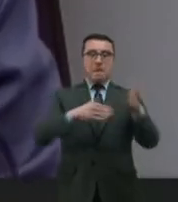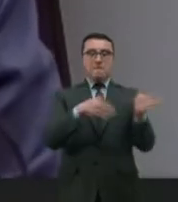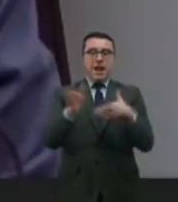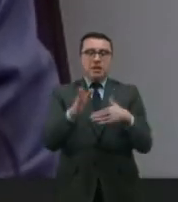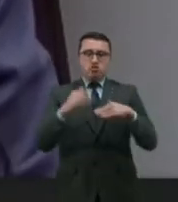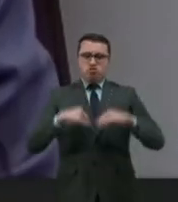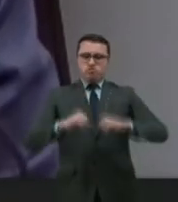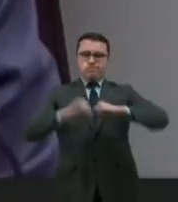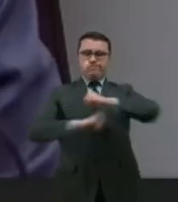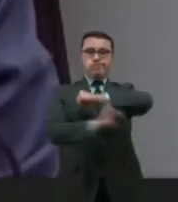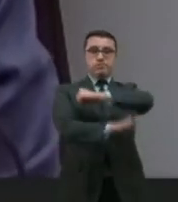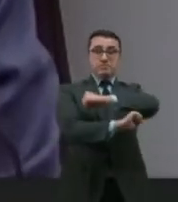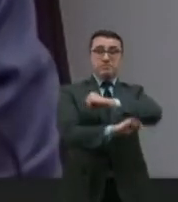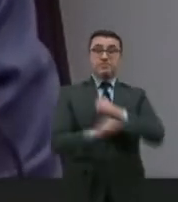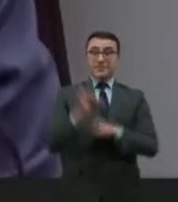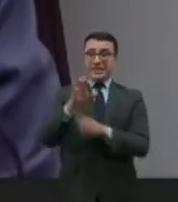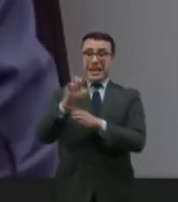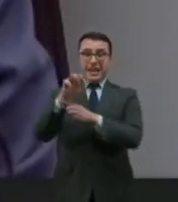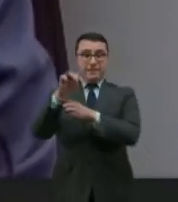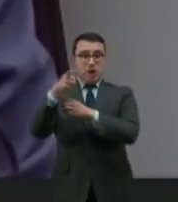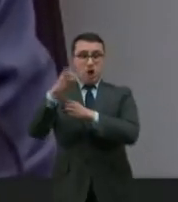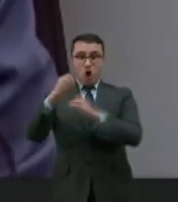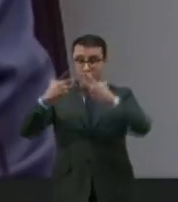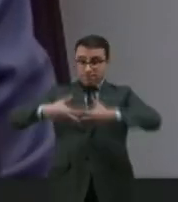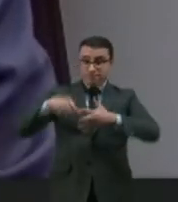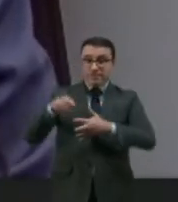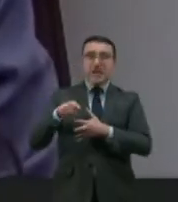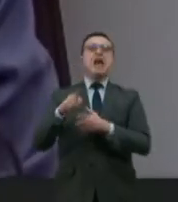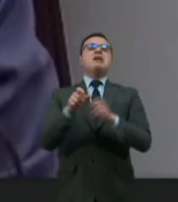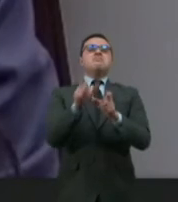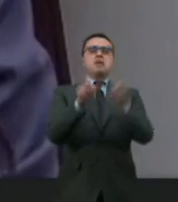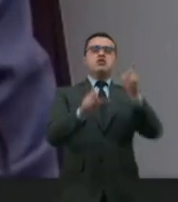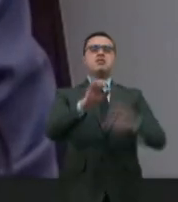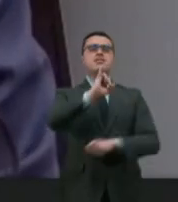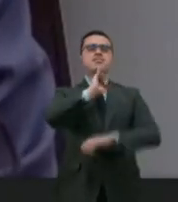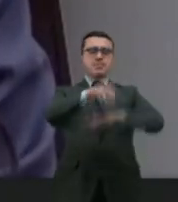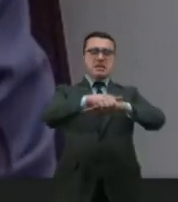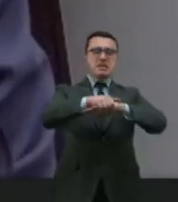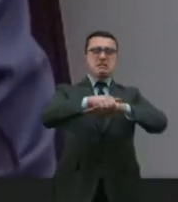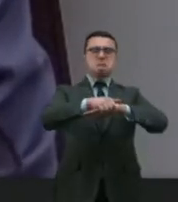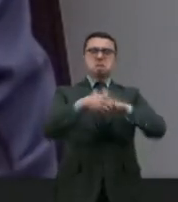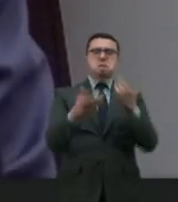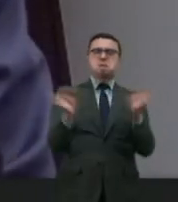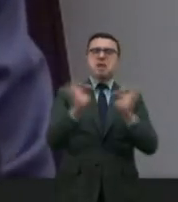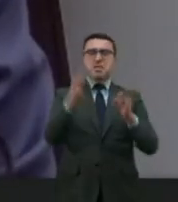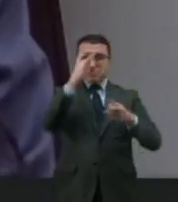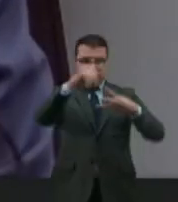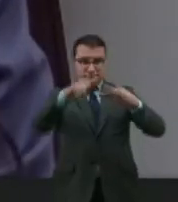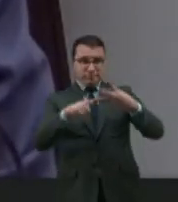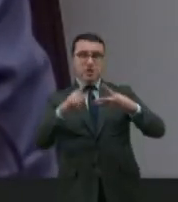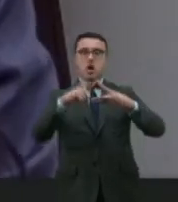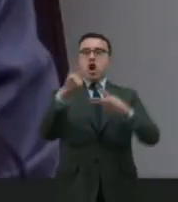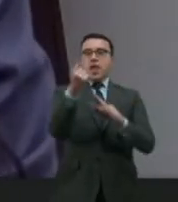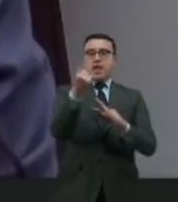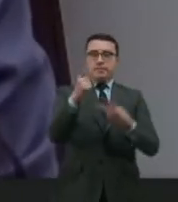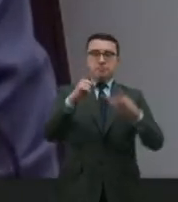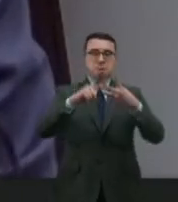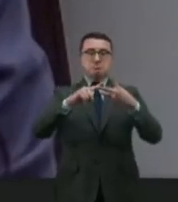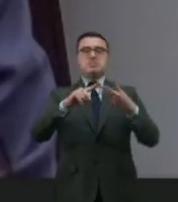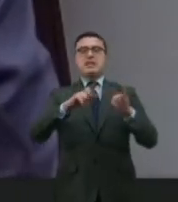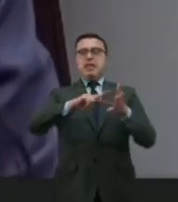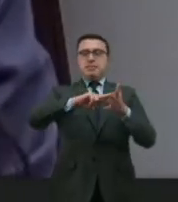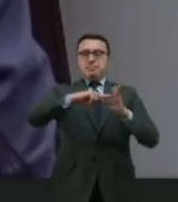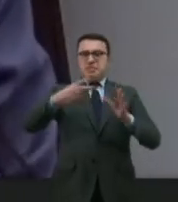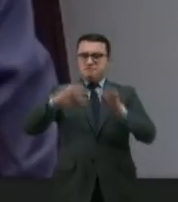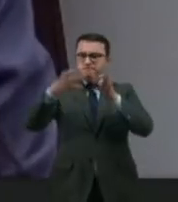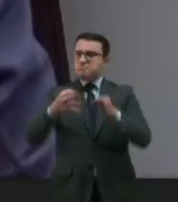del problema que Tingo ataca, el 95% de los colombianos no hablan inglés por tres principales razones: falta de dinero, tiempo y metodología adecuada.